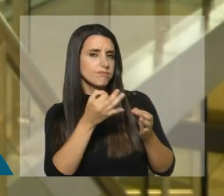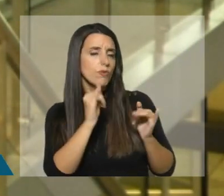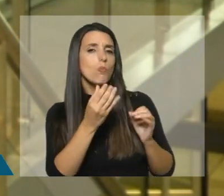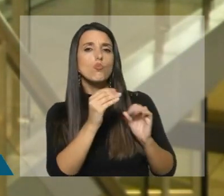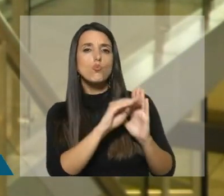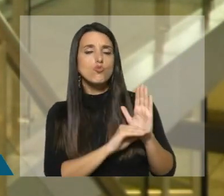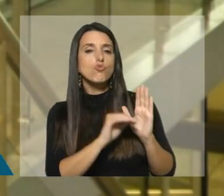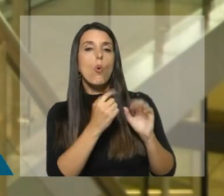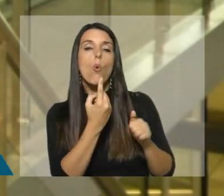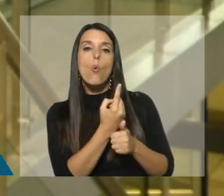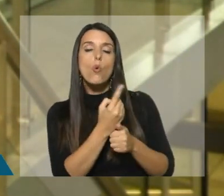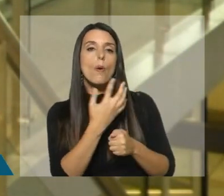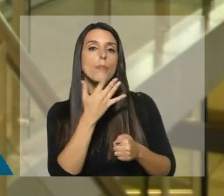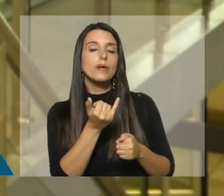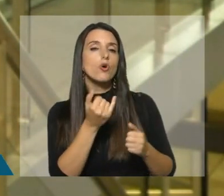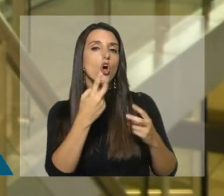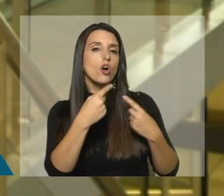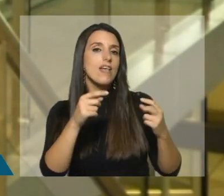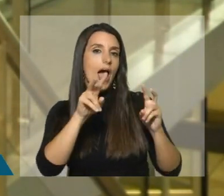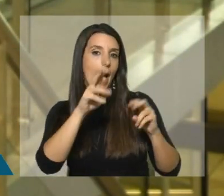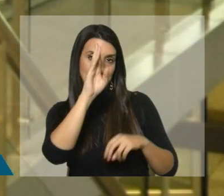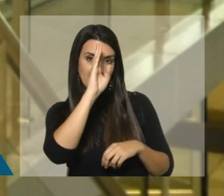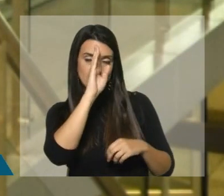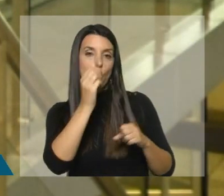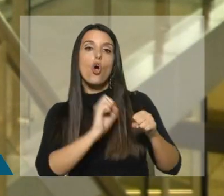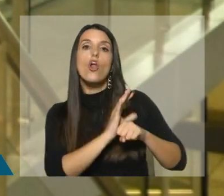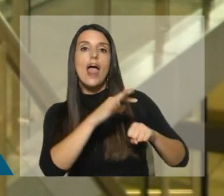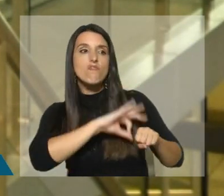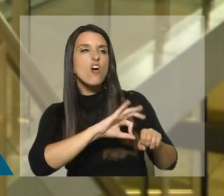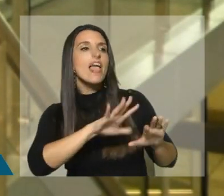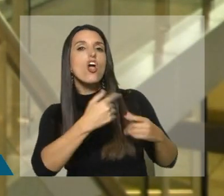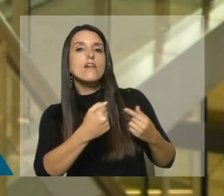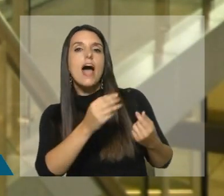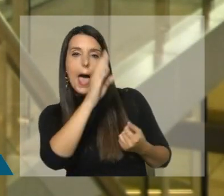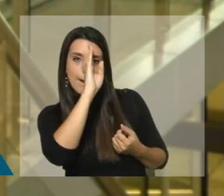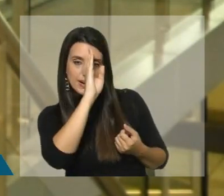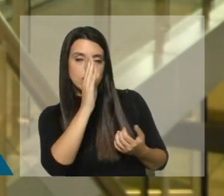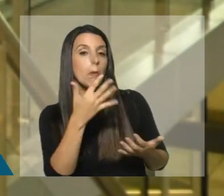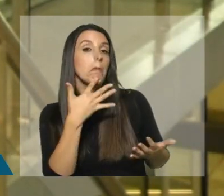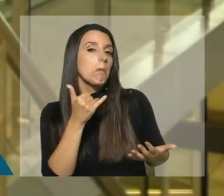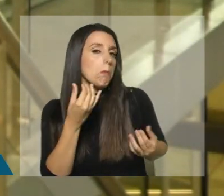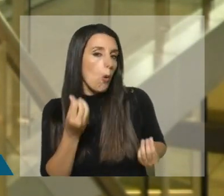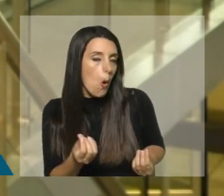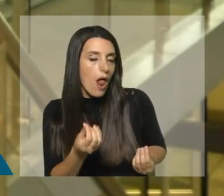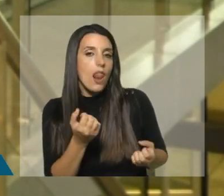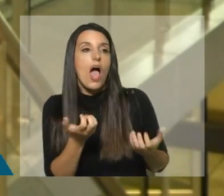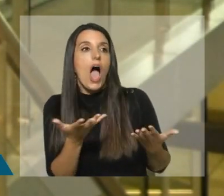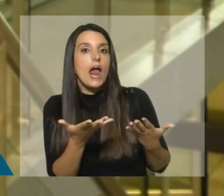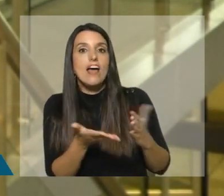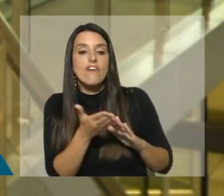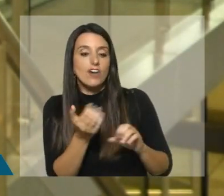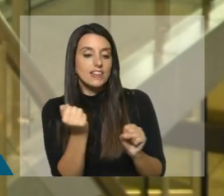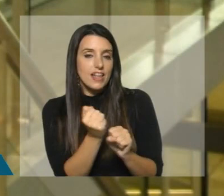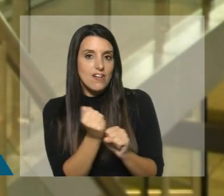tiene que ver con las lecciones aprendidas de la pandemia. ¿A qué se refiere esto? Bueno, que están trabajando